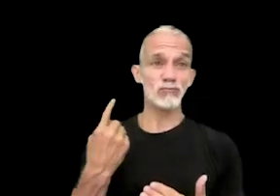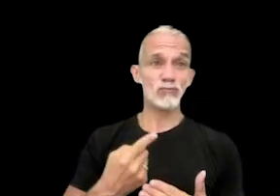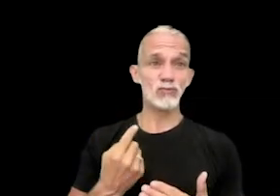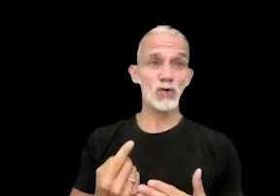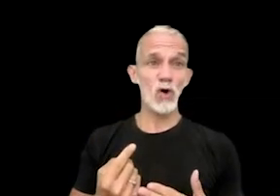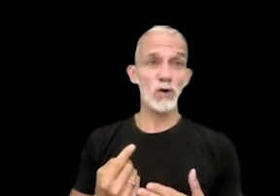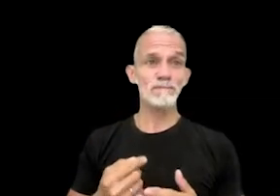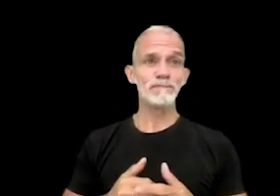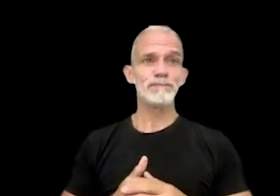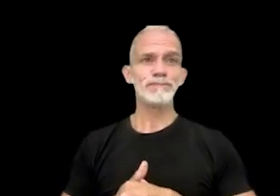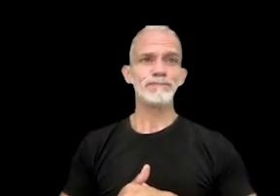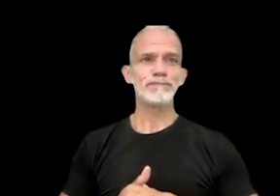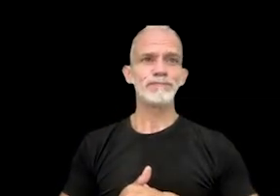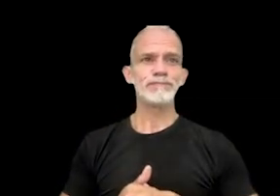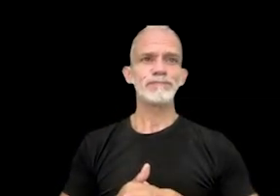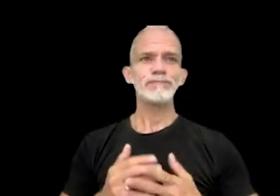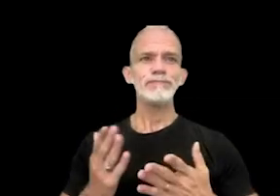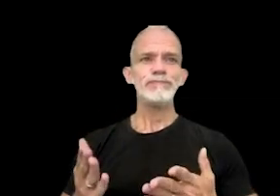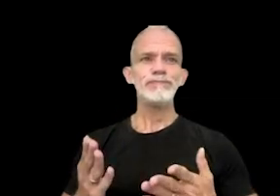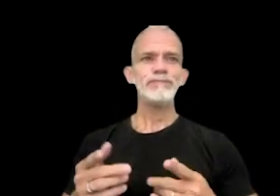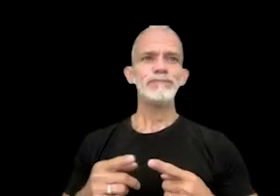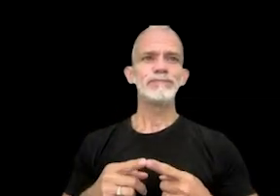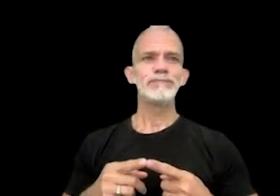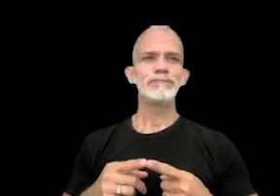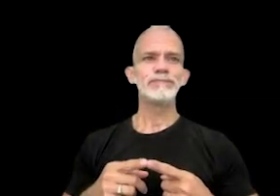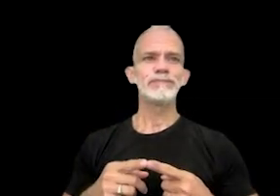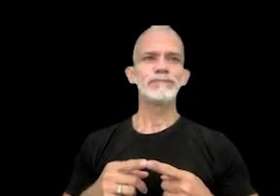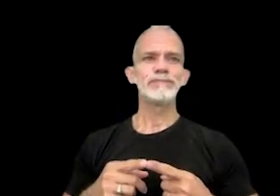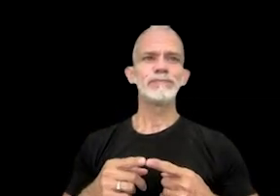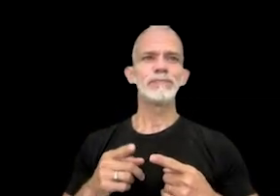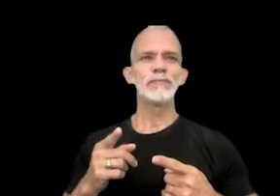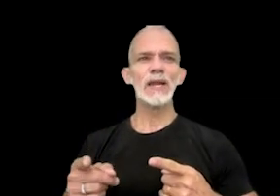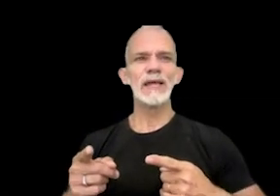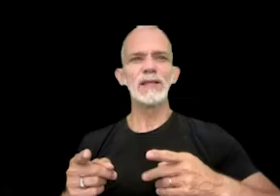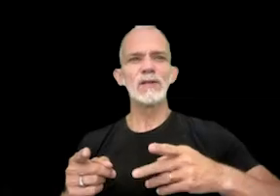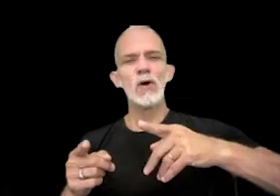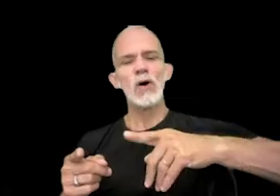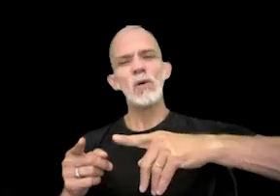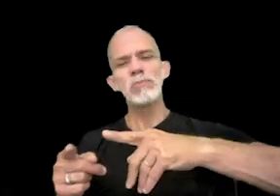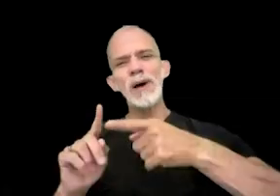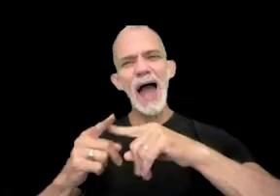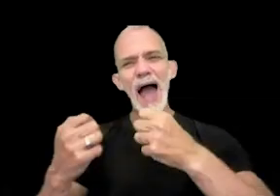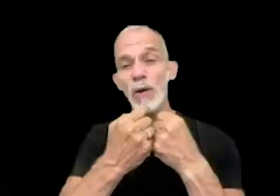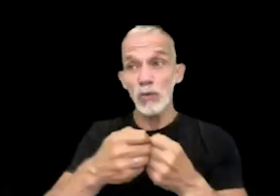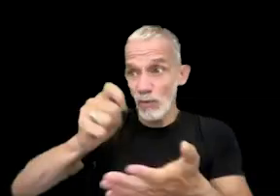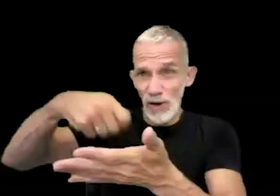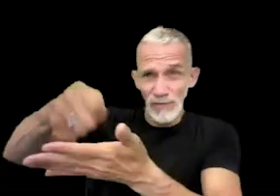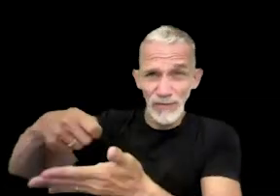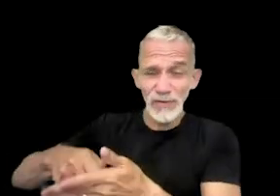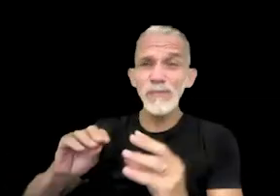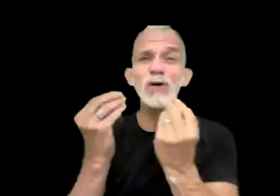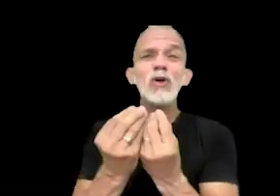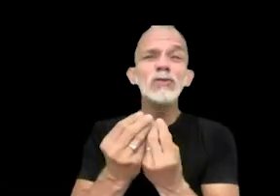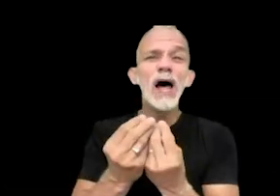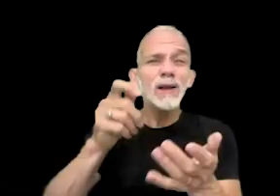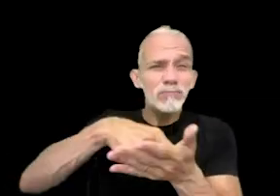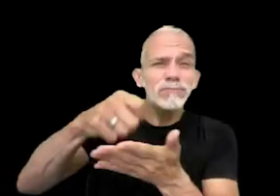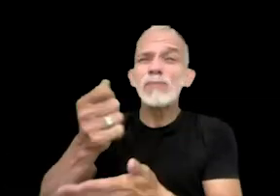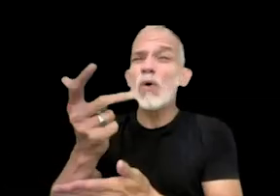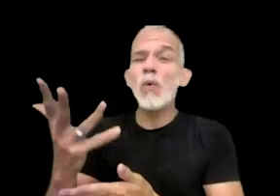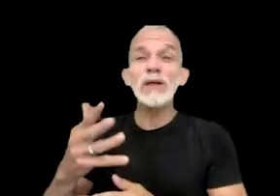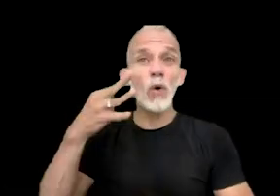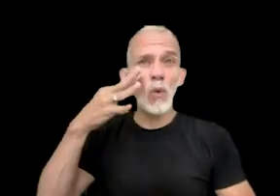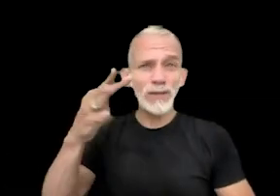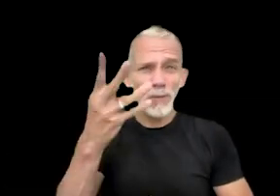lograr que todas las jurisdicciones modifiquen todos los tratados que ya están firmados. Tenemos más de 4.200 tratados en todo el